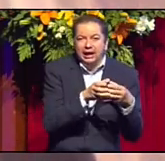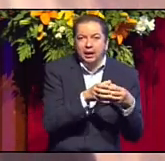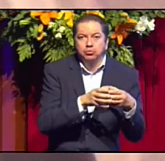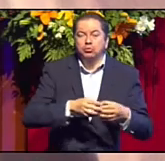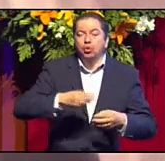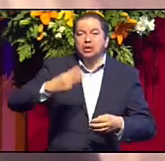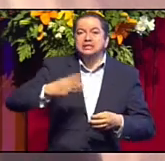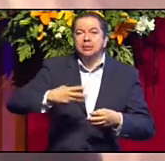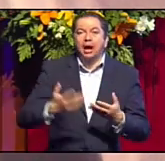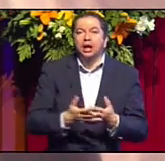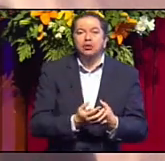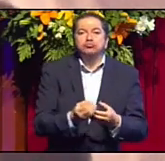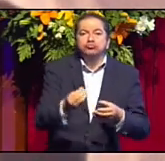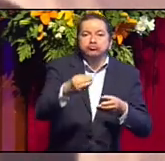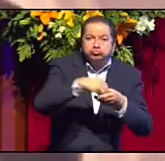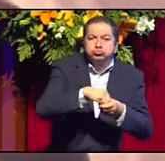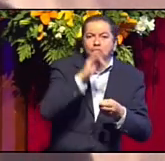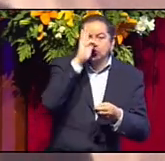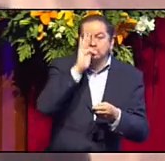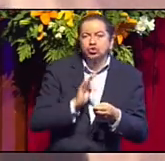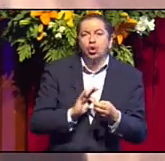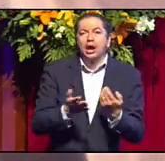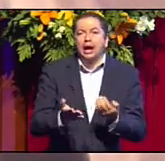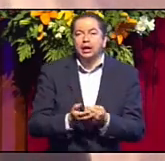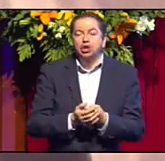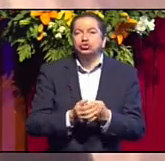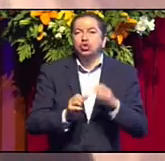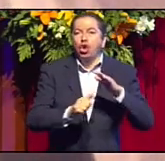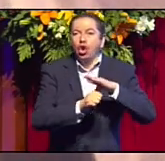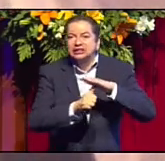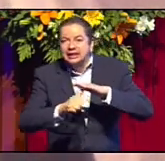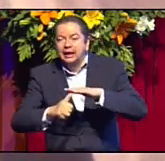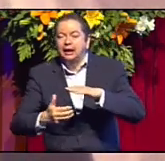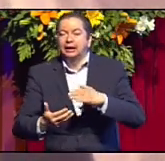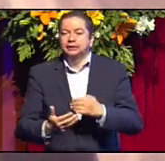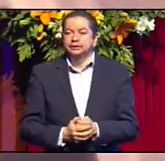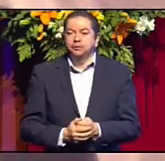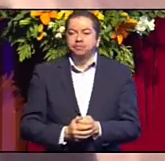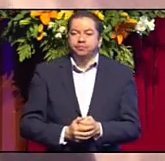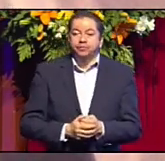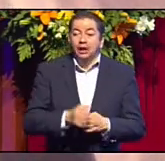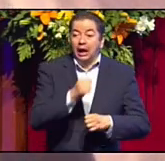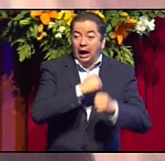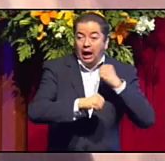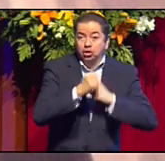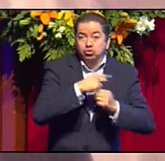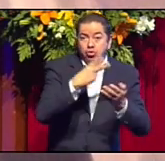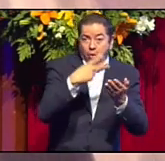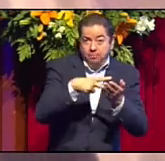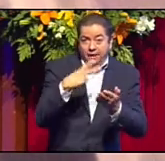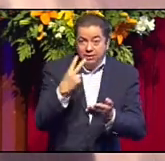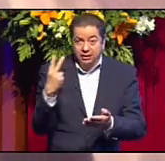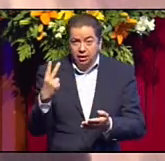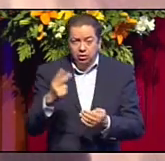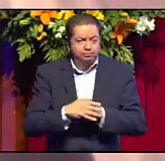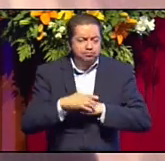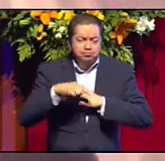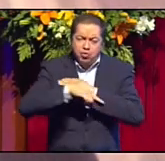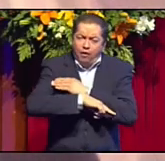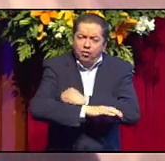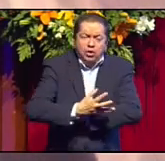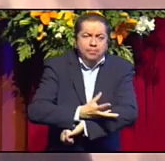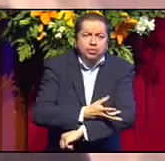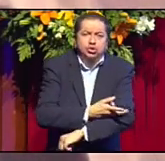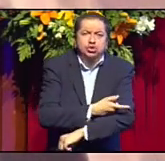equipo municipal, donde están involucrados los funcionarios, nuestros concejales, durante el año 2022. Qué profunda